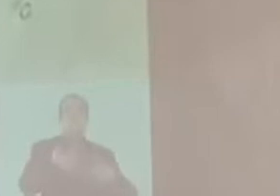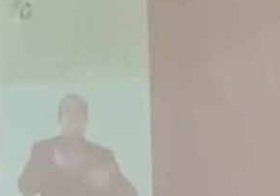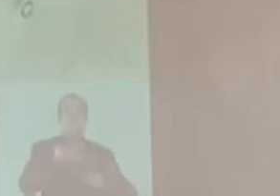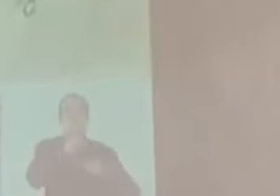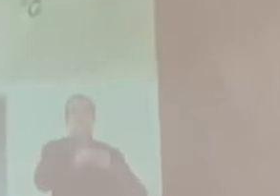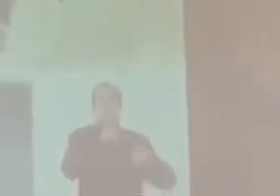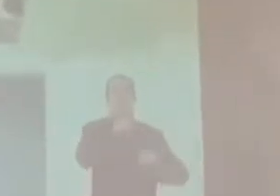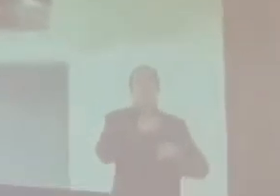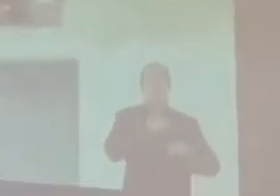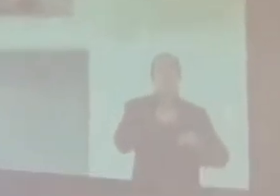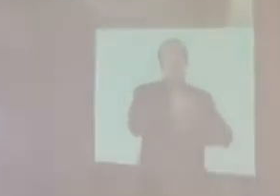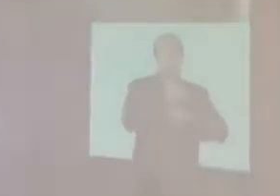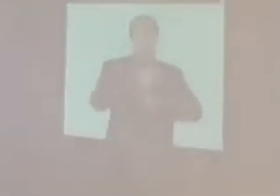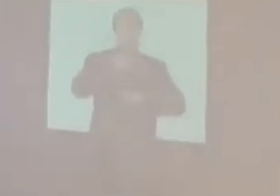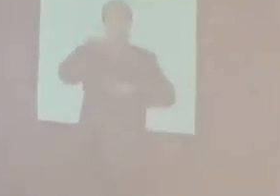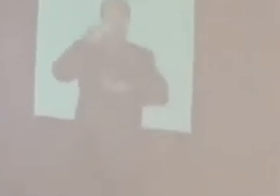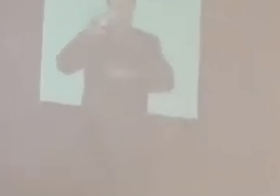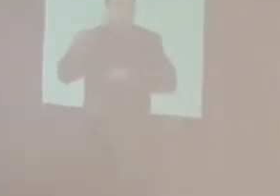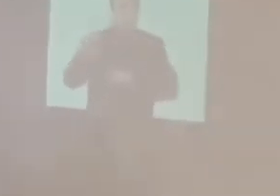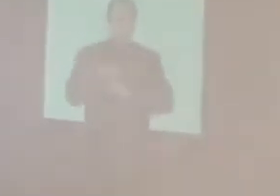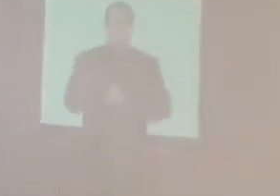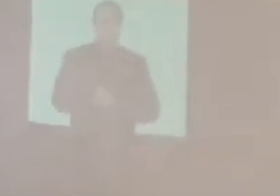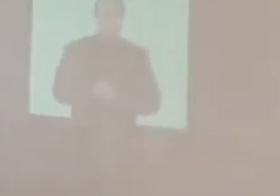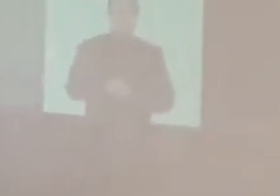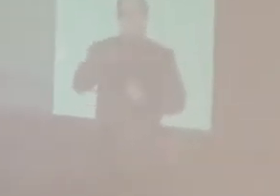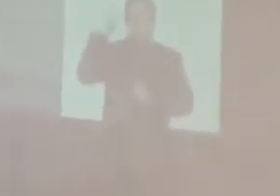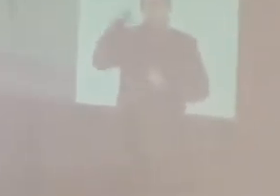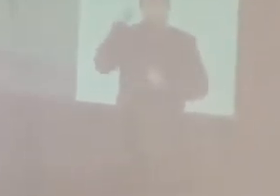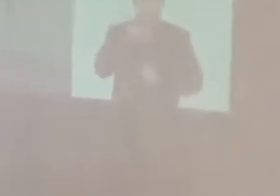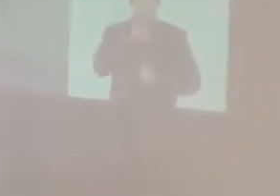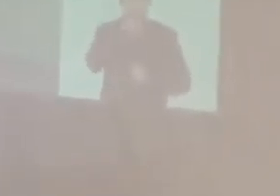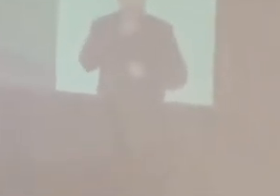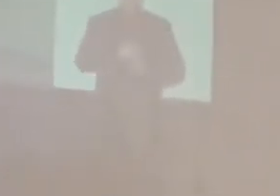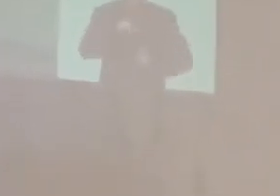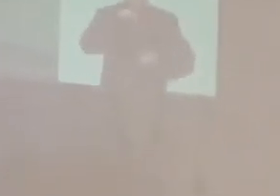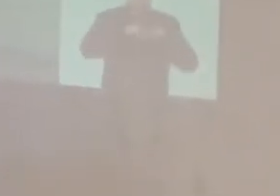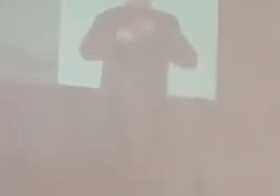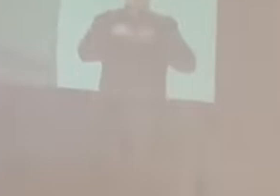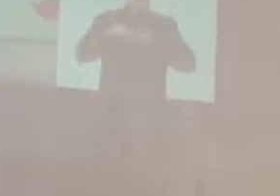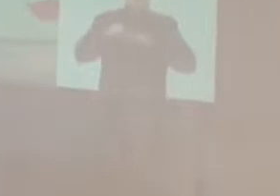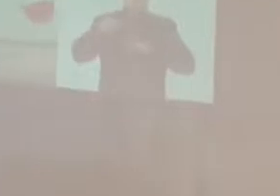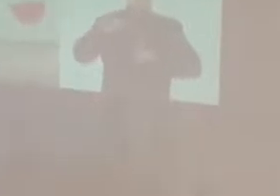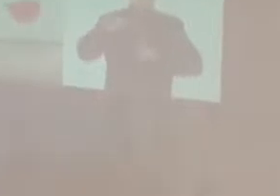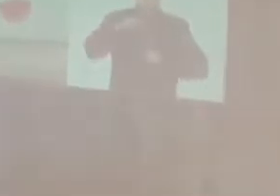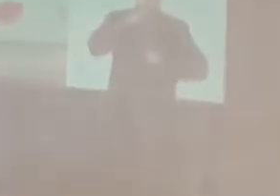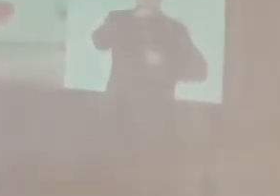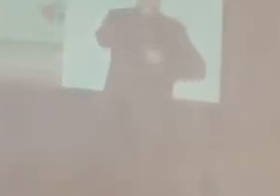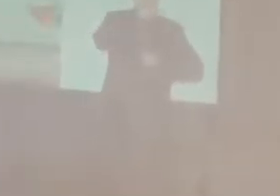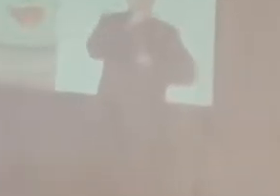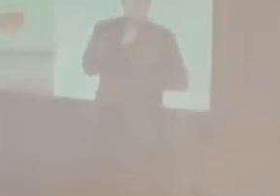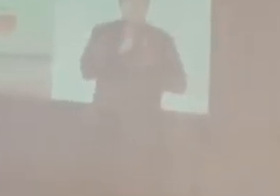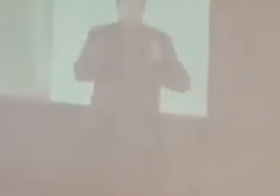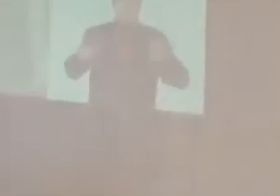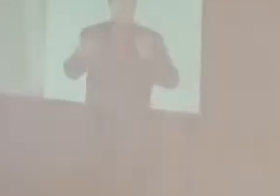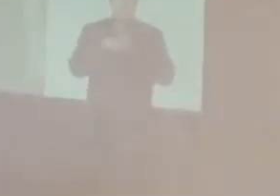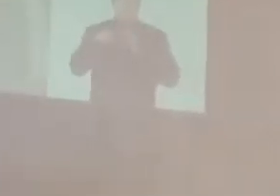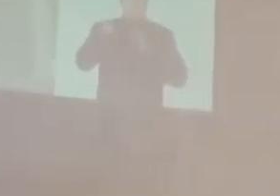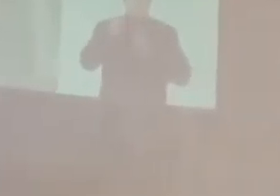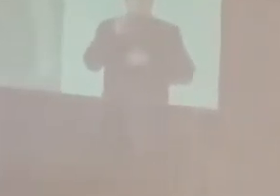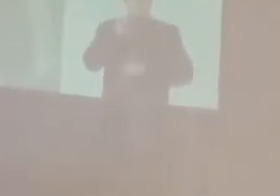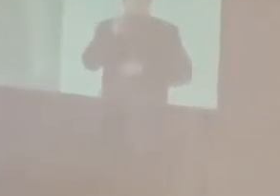en el estado de Querétaro. La sustitución de las escaleras eléctricas, la extensión de la línea 12 hacia el